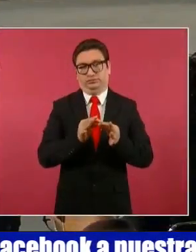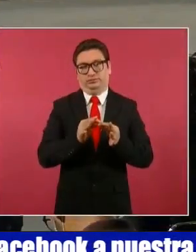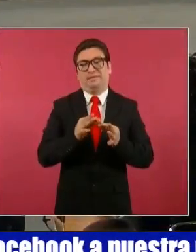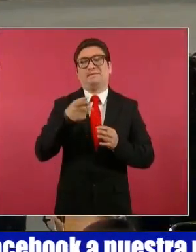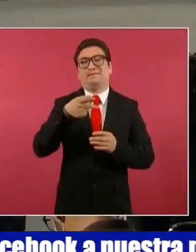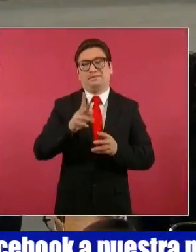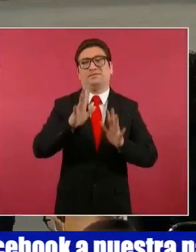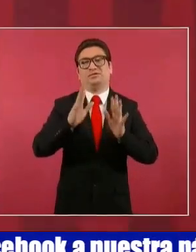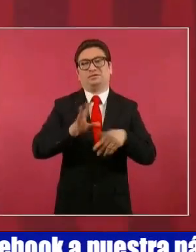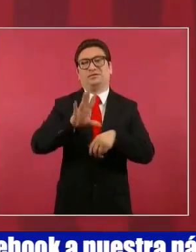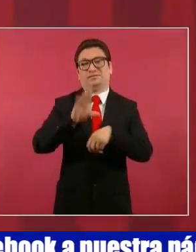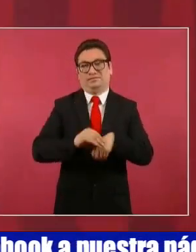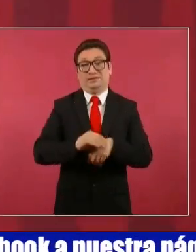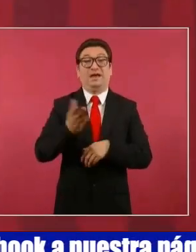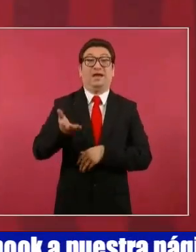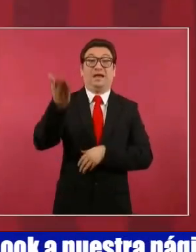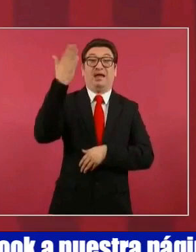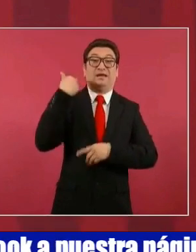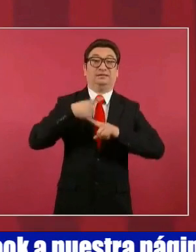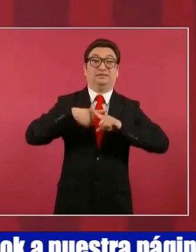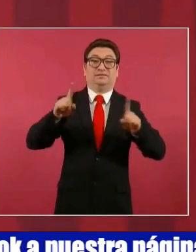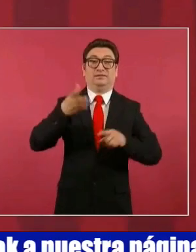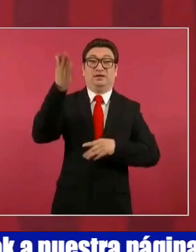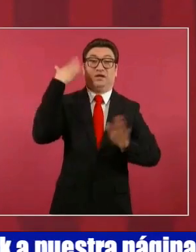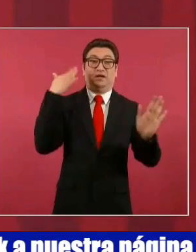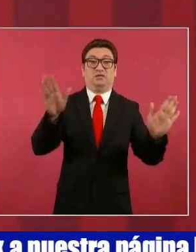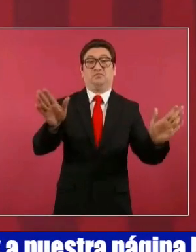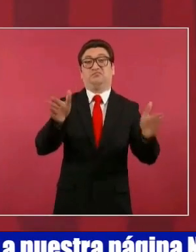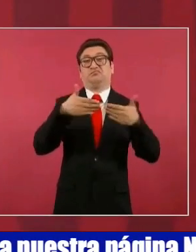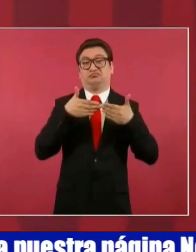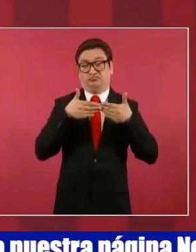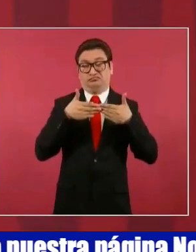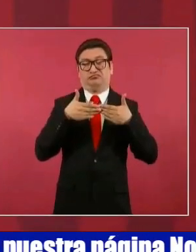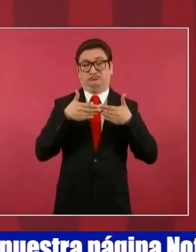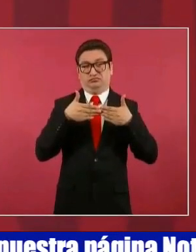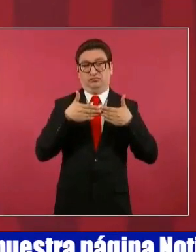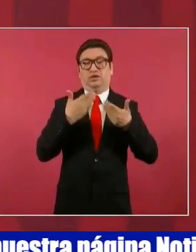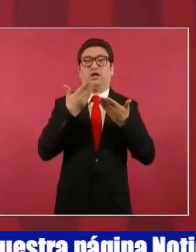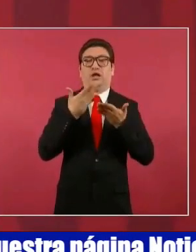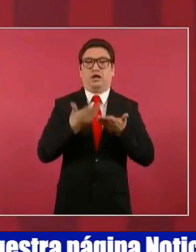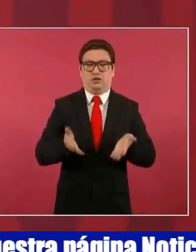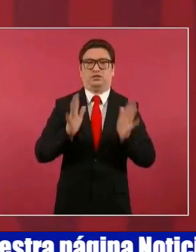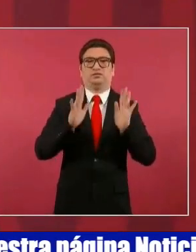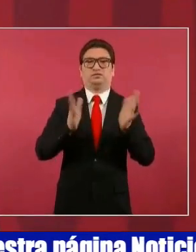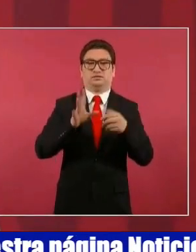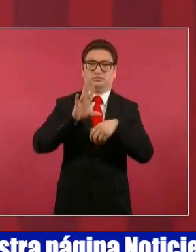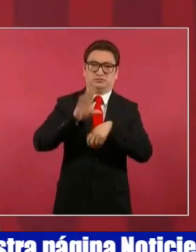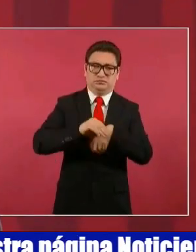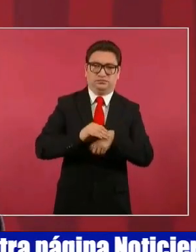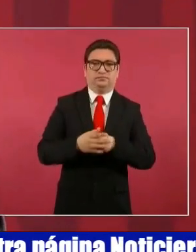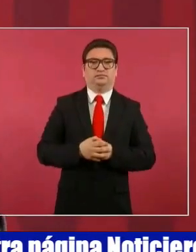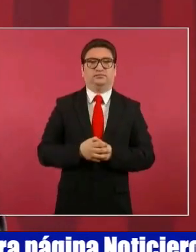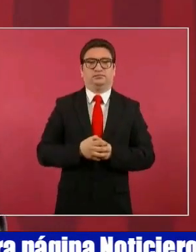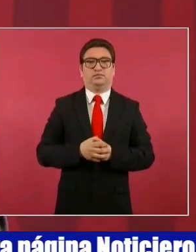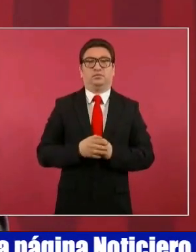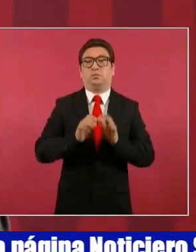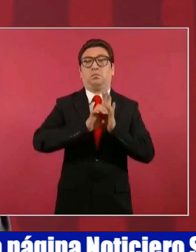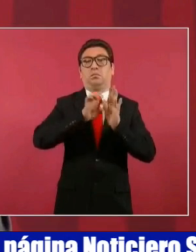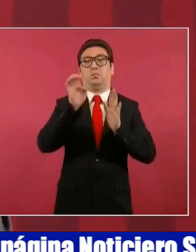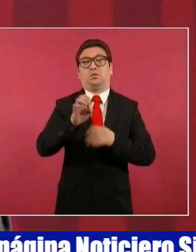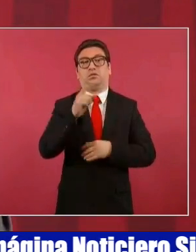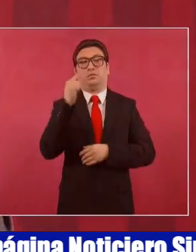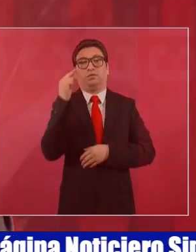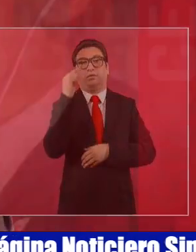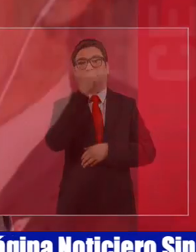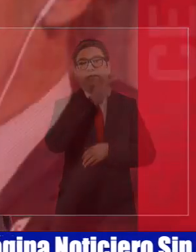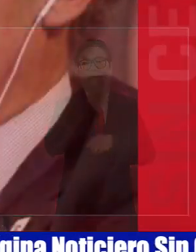él, ¿no? Pero cuando la maestra Elbester Gordillo le ayudó en el fraude de 2006 a Calderón, el mismo Calderón en premio